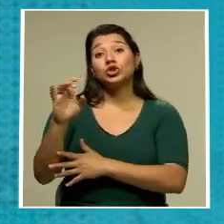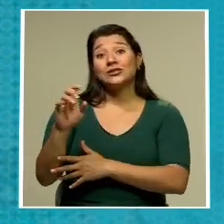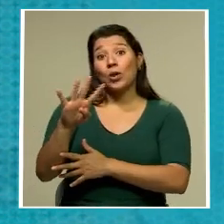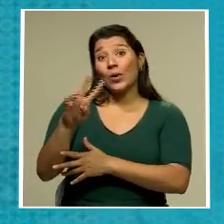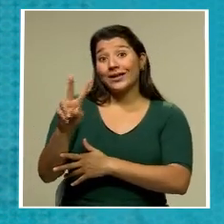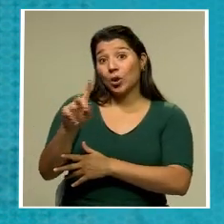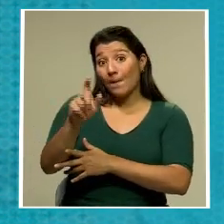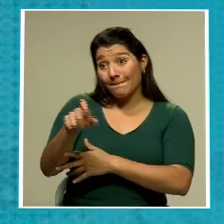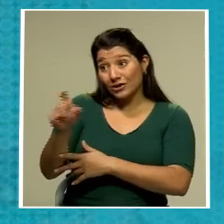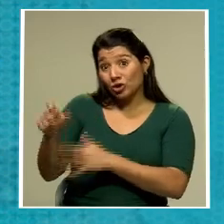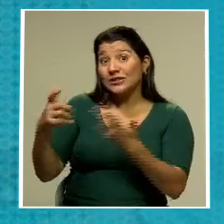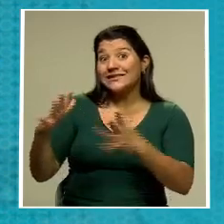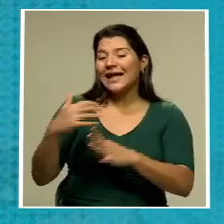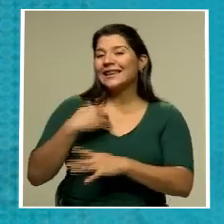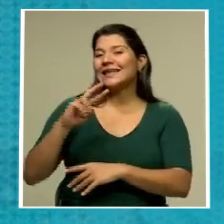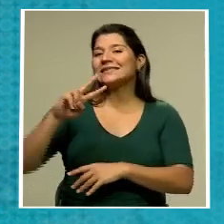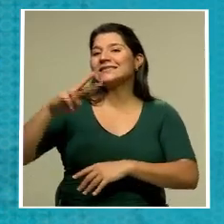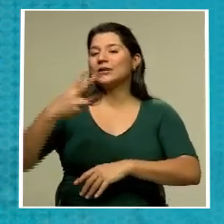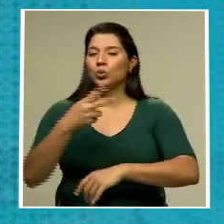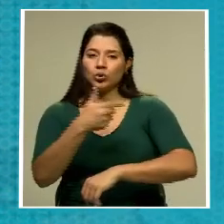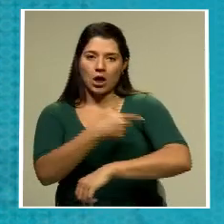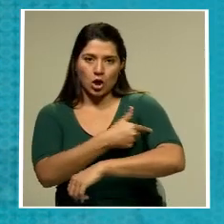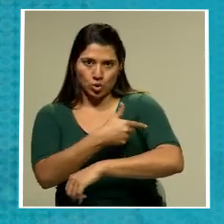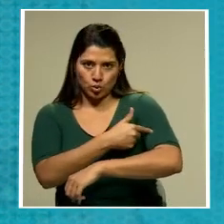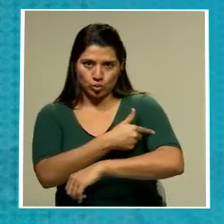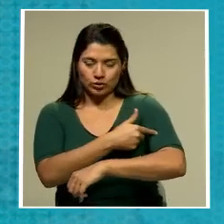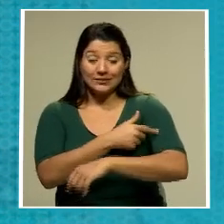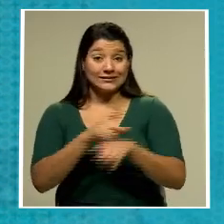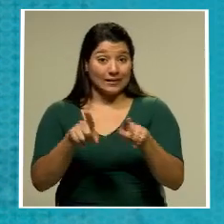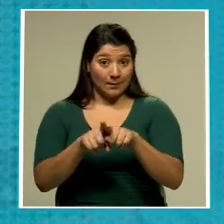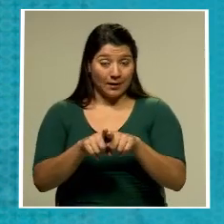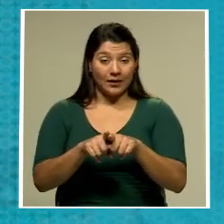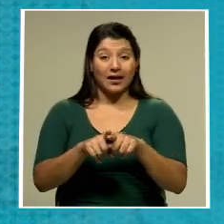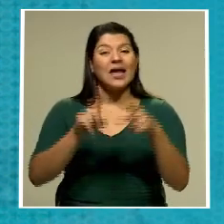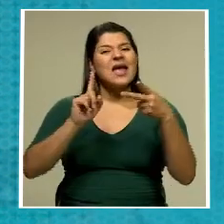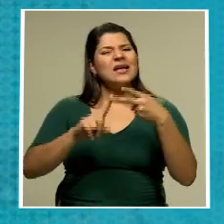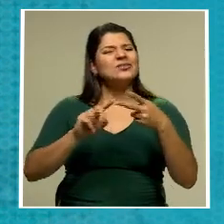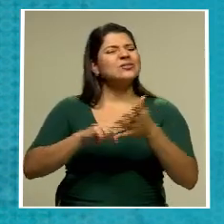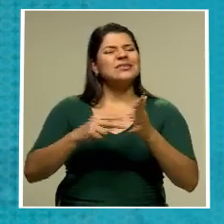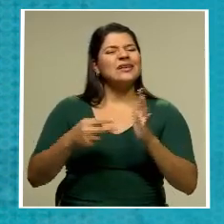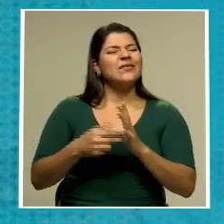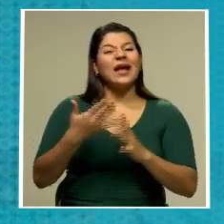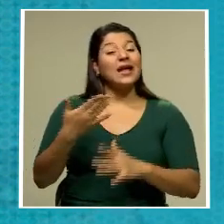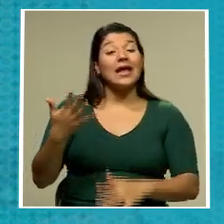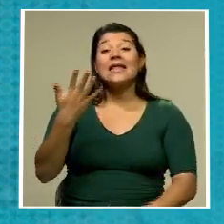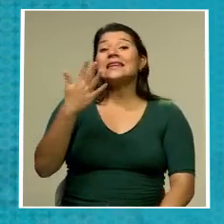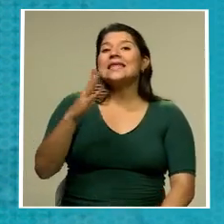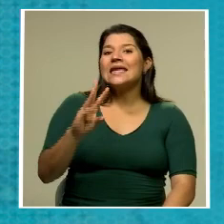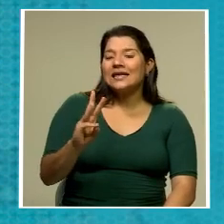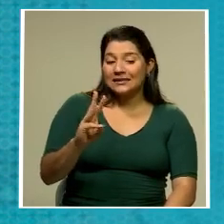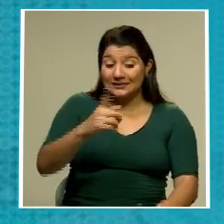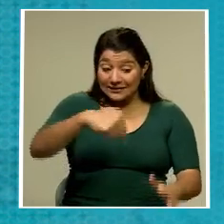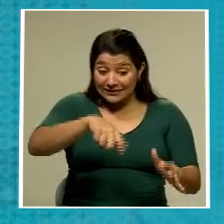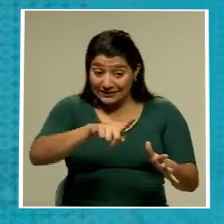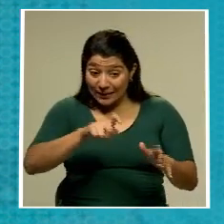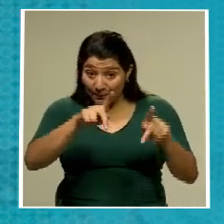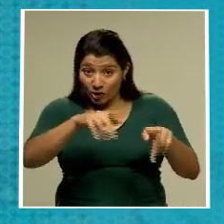822.842 personas ya tienen las segundas dosis registradas también, que quiere decir que 16 personas de cada